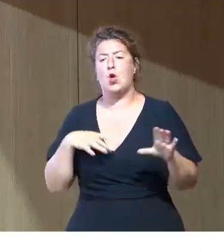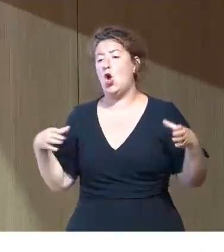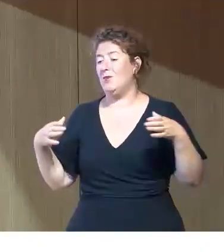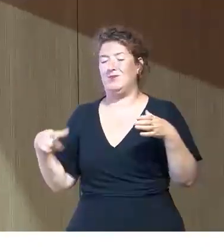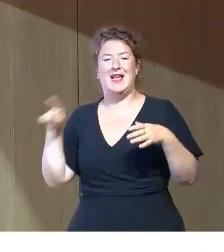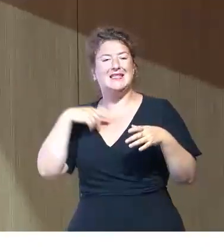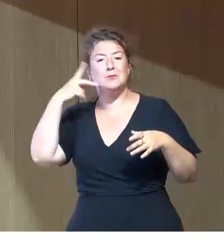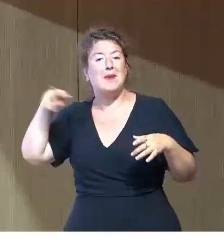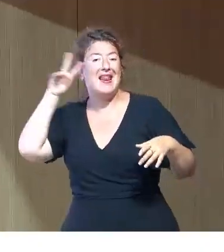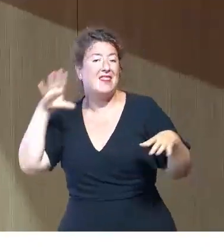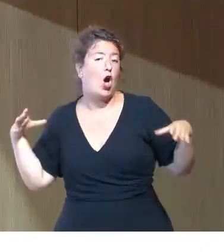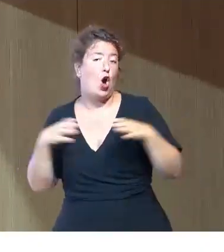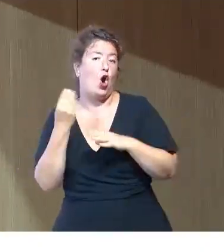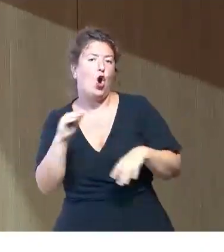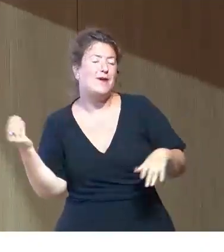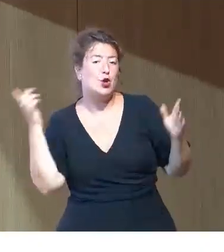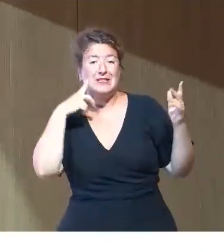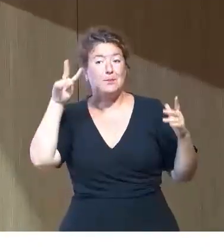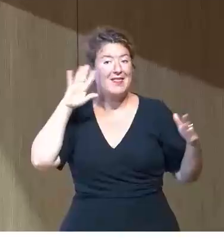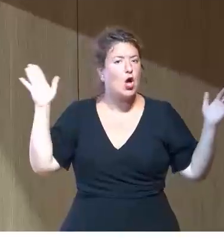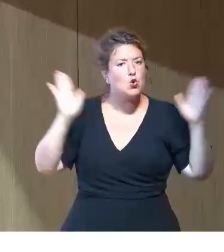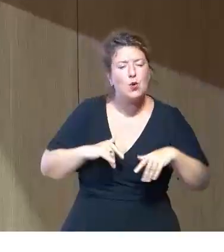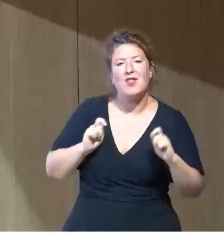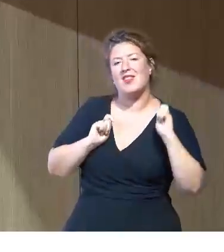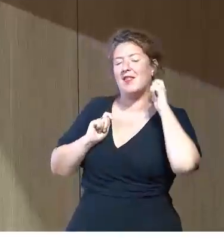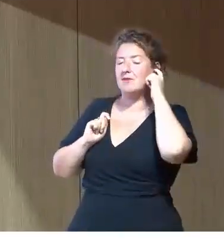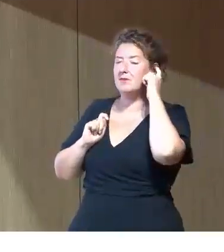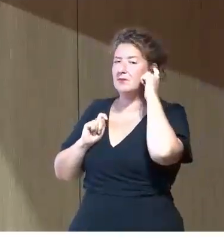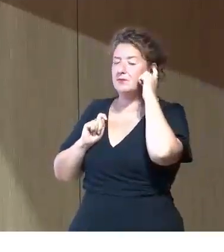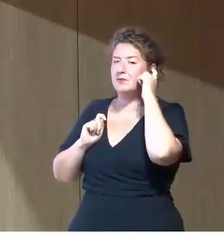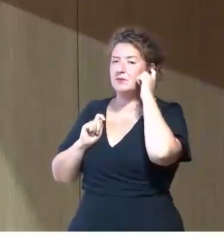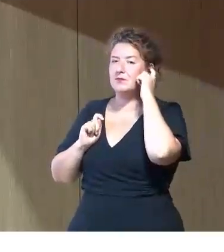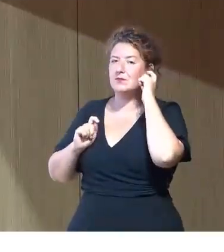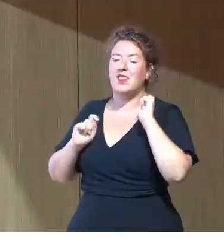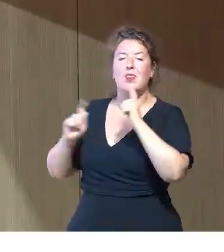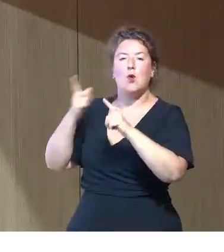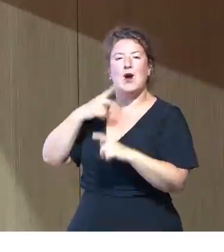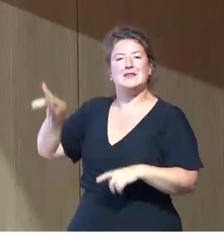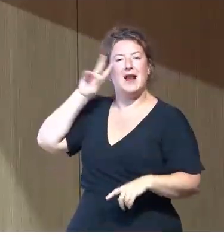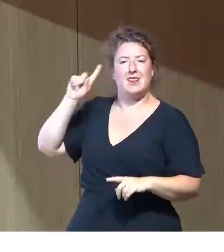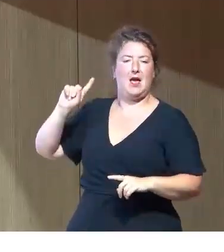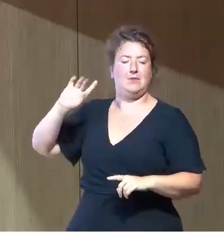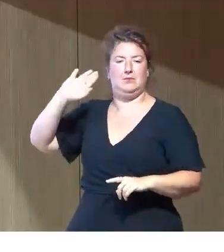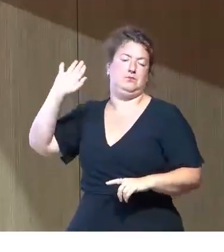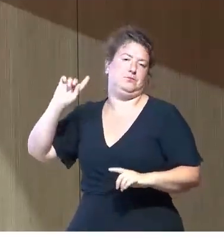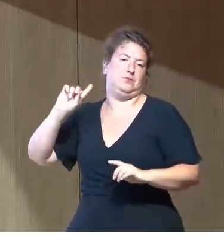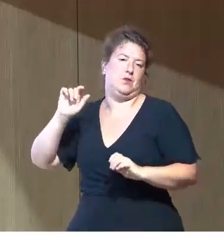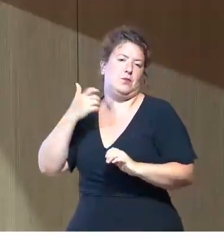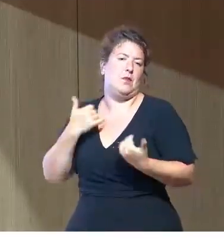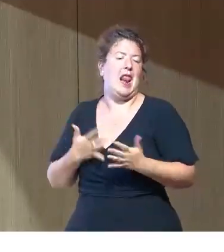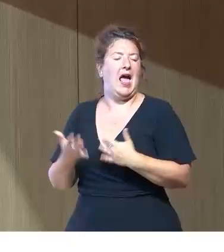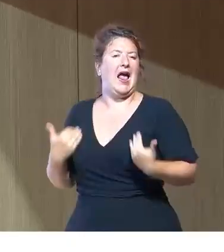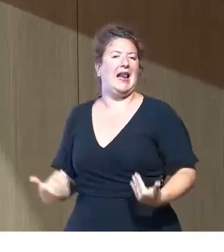experiencia pues intentamos brindarles Esa primera experiencia para que ellos puedan asumir